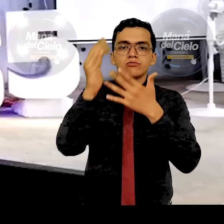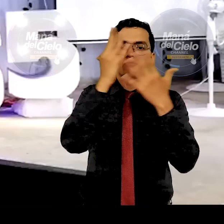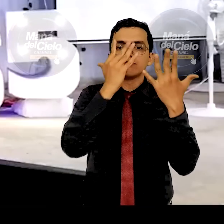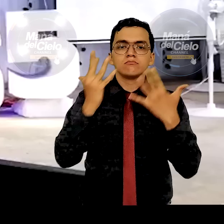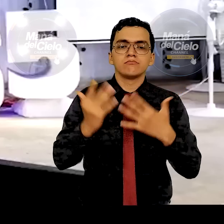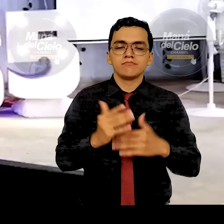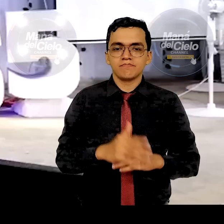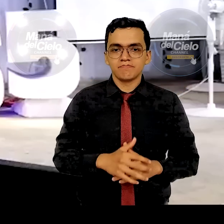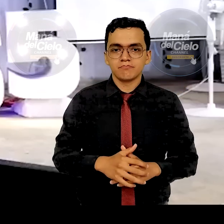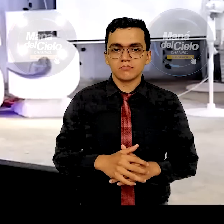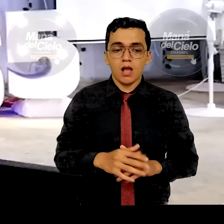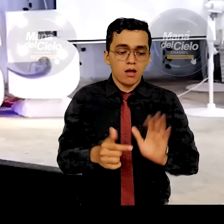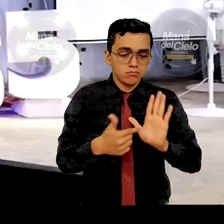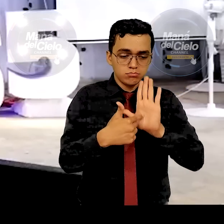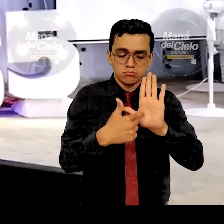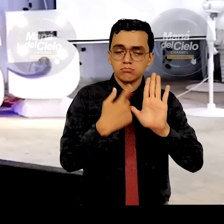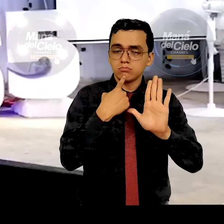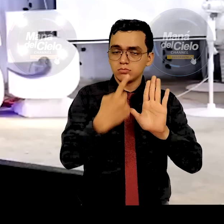Biblia.